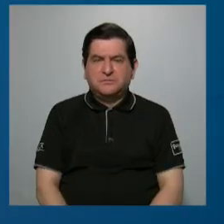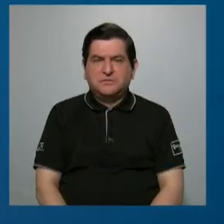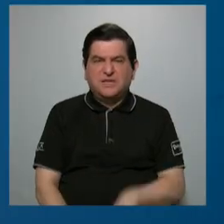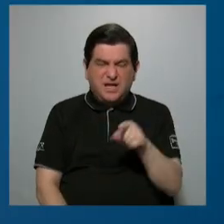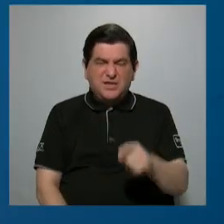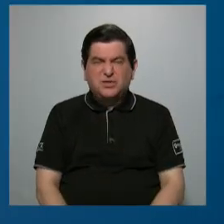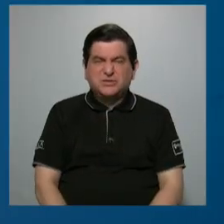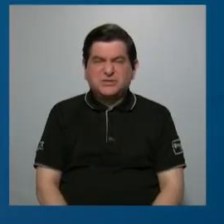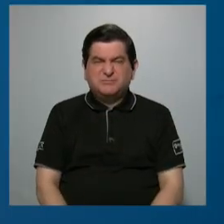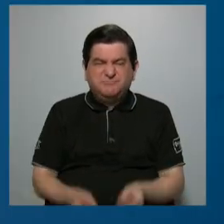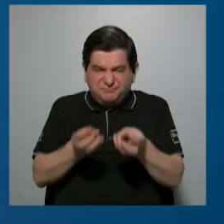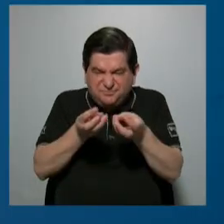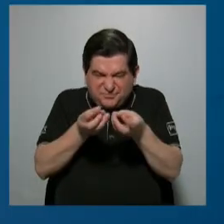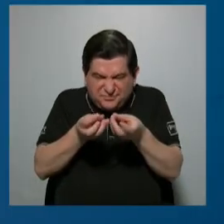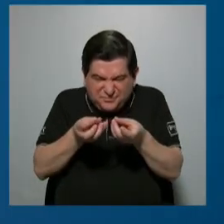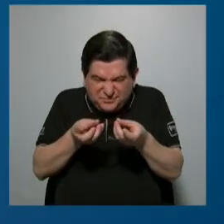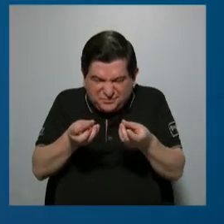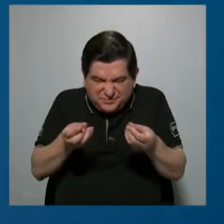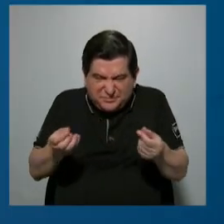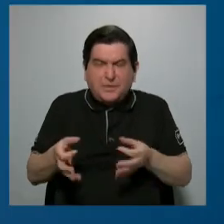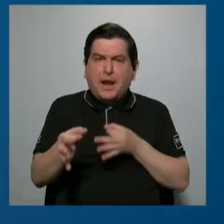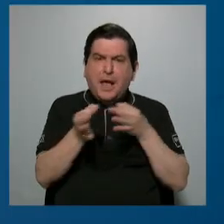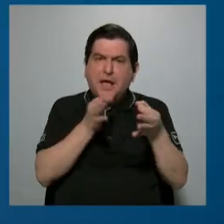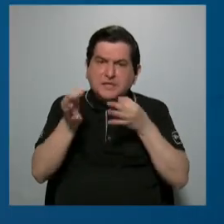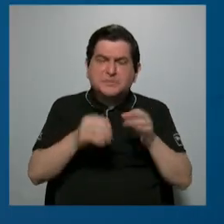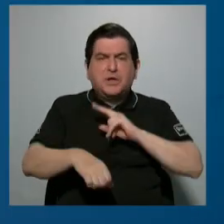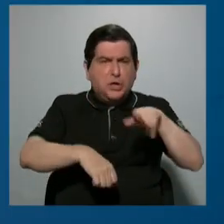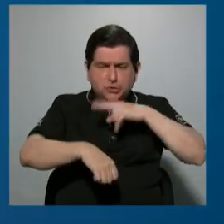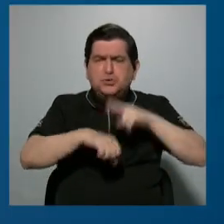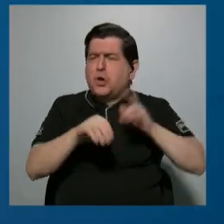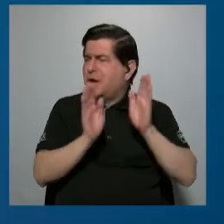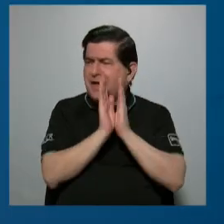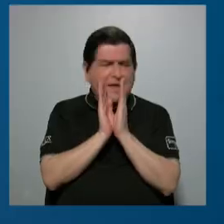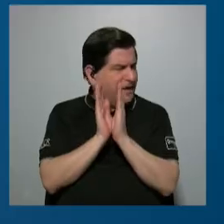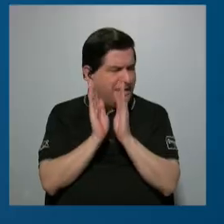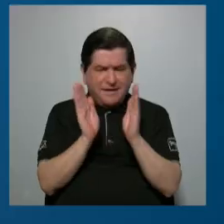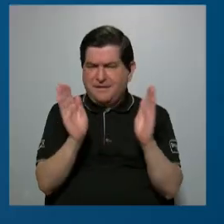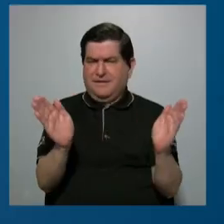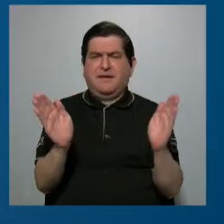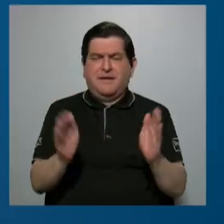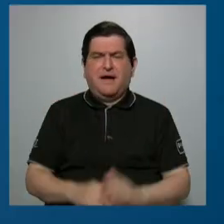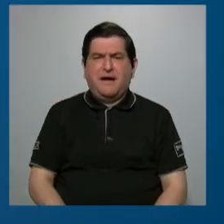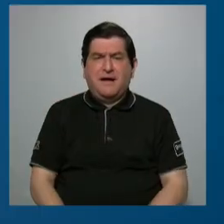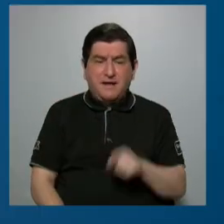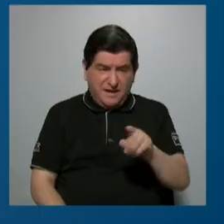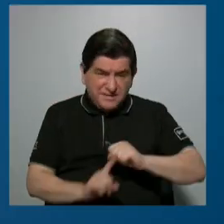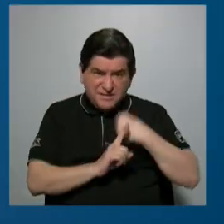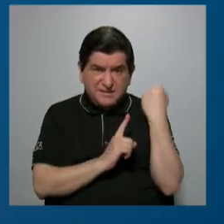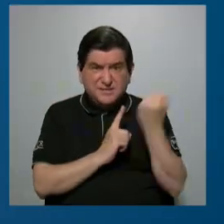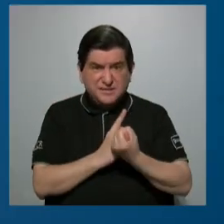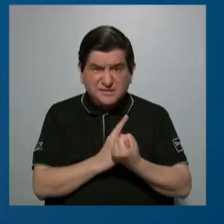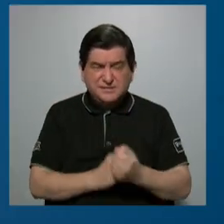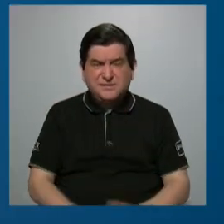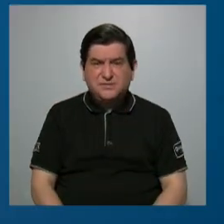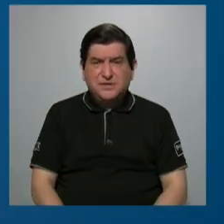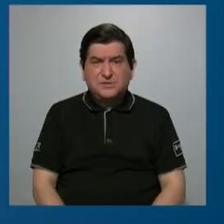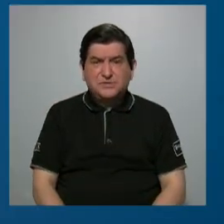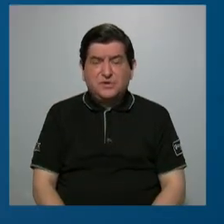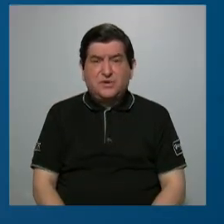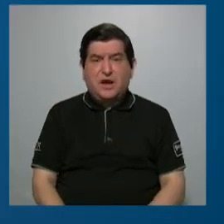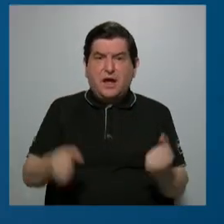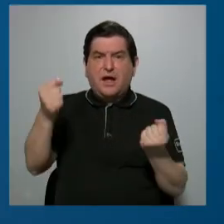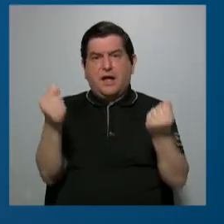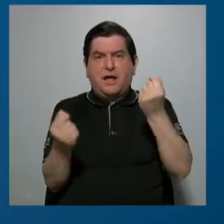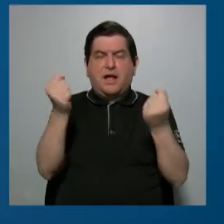degraden, ¿no? Y la explicación básica y que es común en general a esas degradaciones es la llegada del automóvil